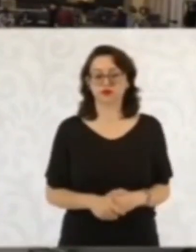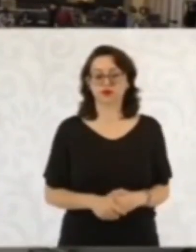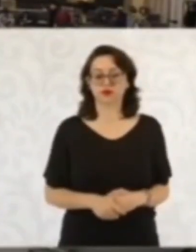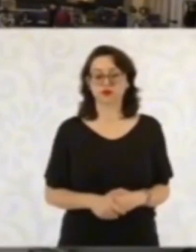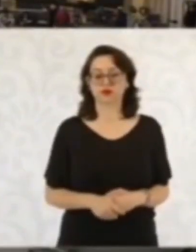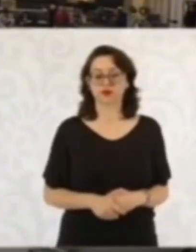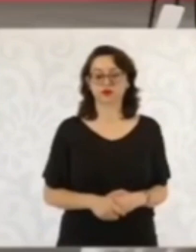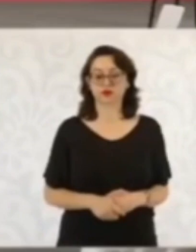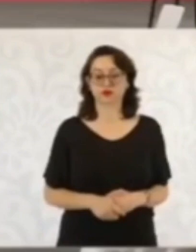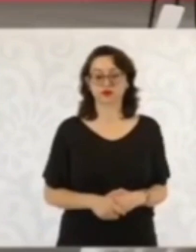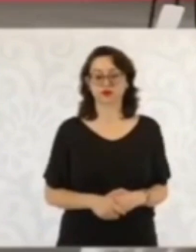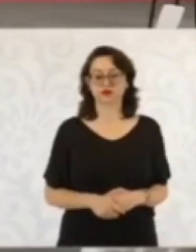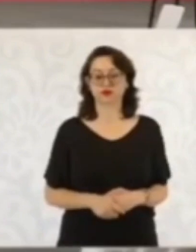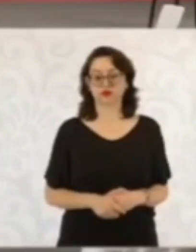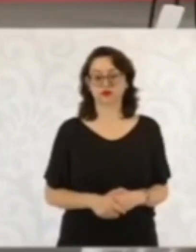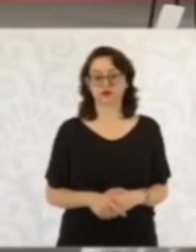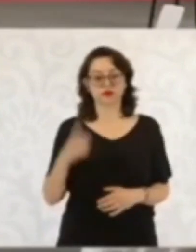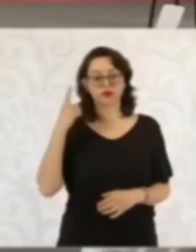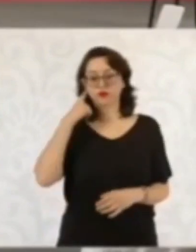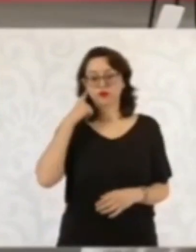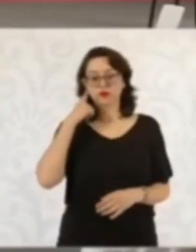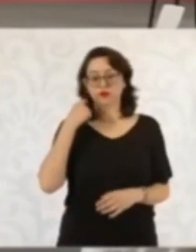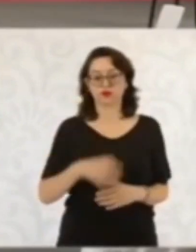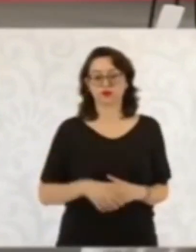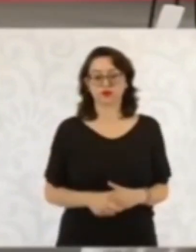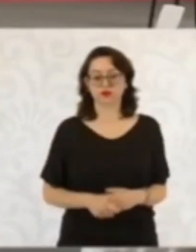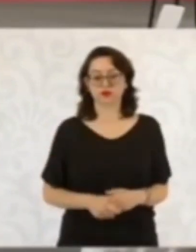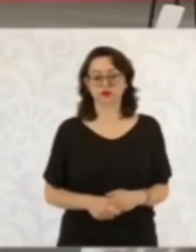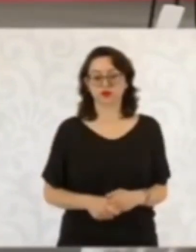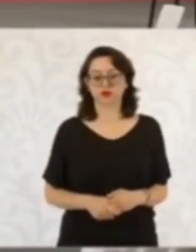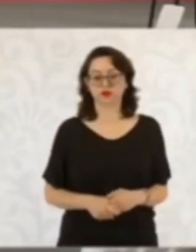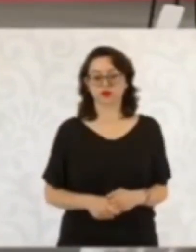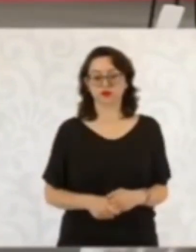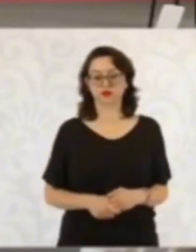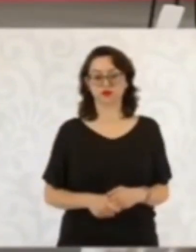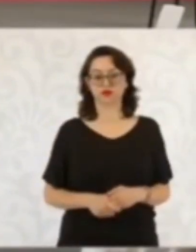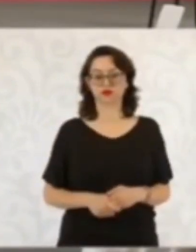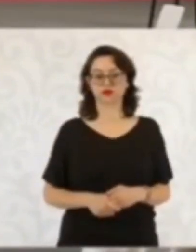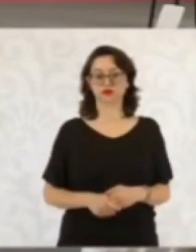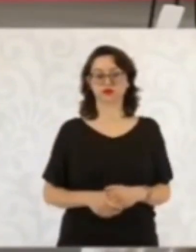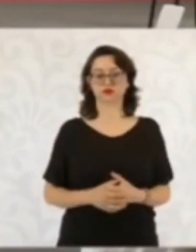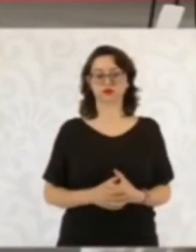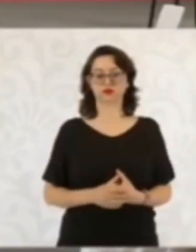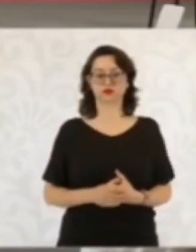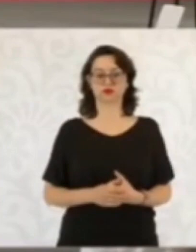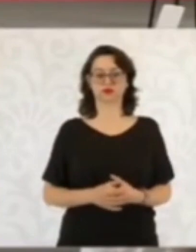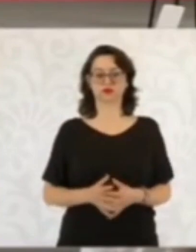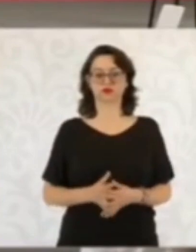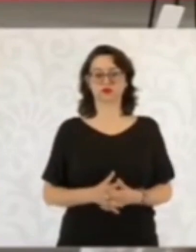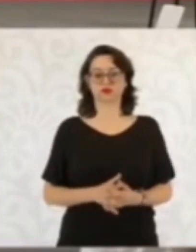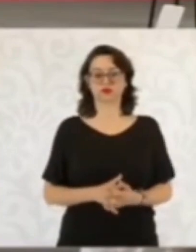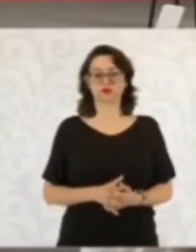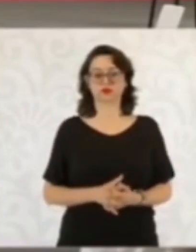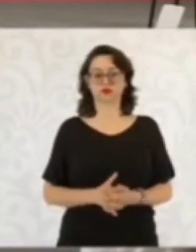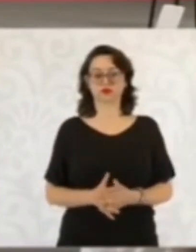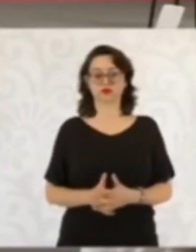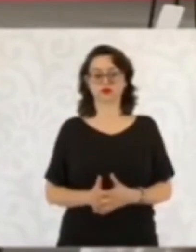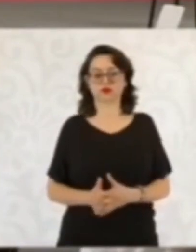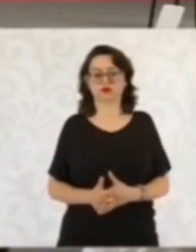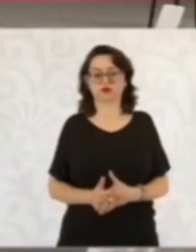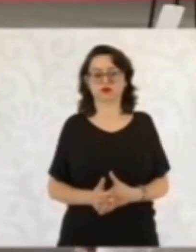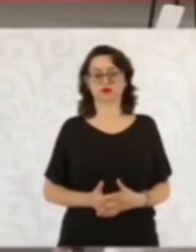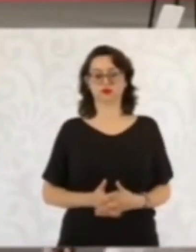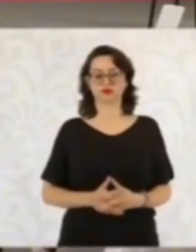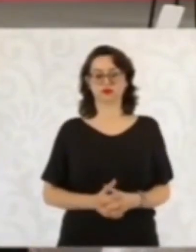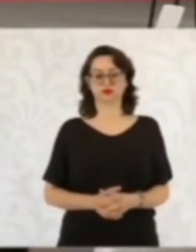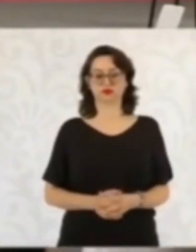presidenta, secretaria, la supuesta limpieza a mí me tocó cubrirla y a ojo de buen cubero veían hasta dónde